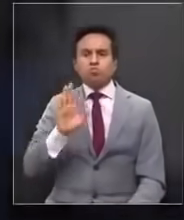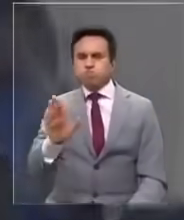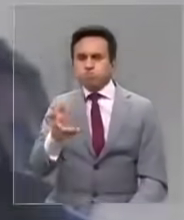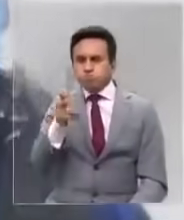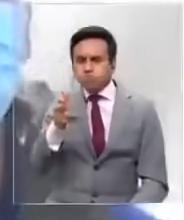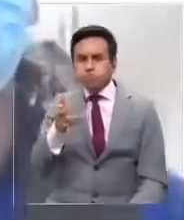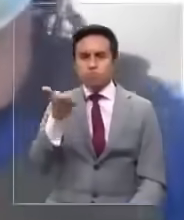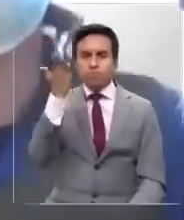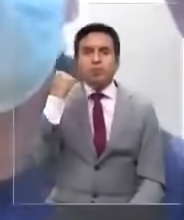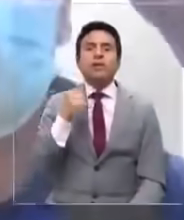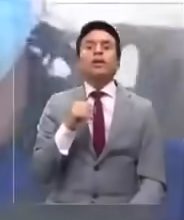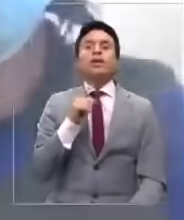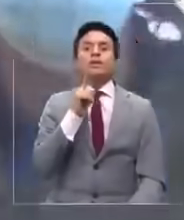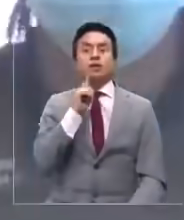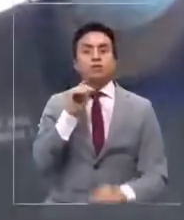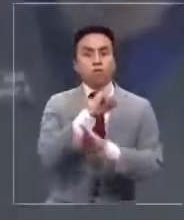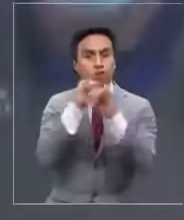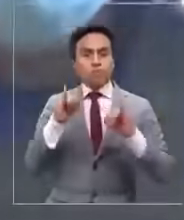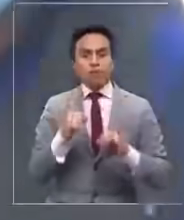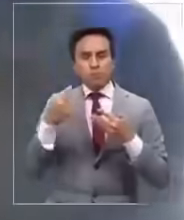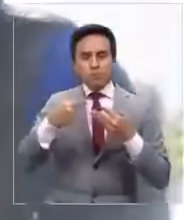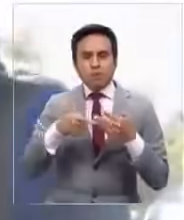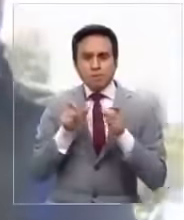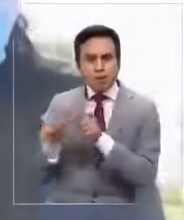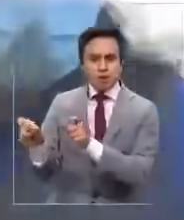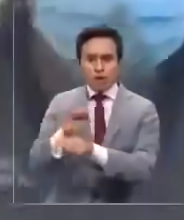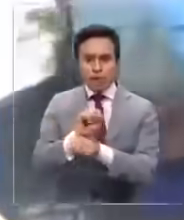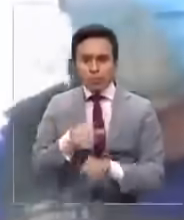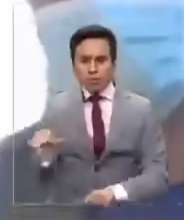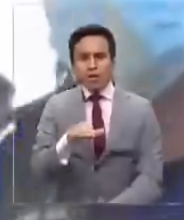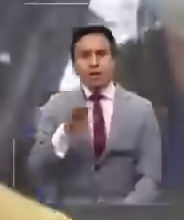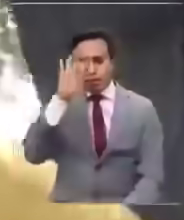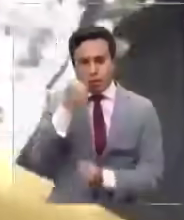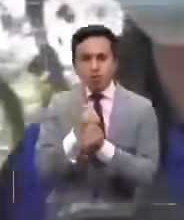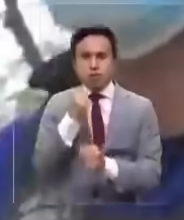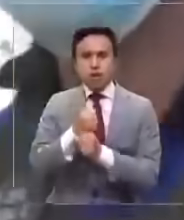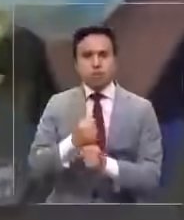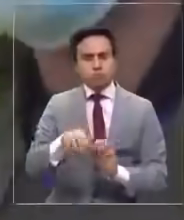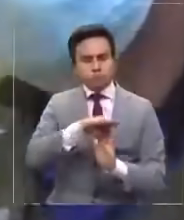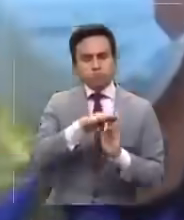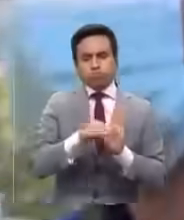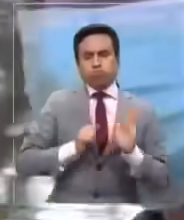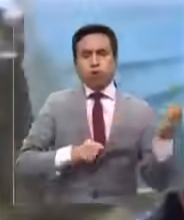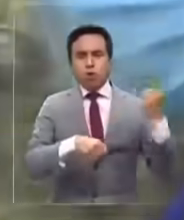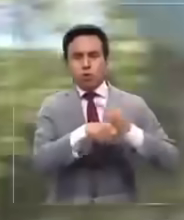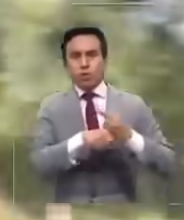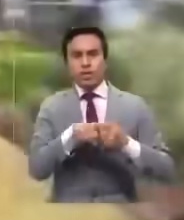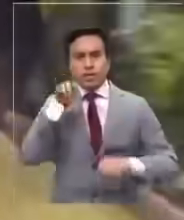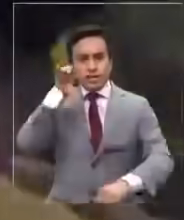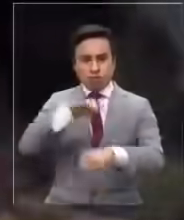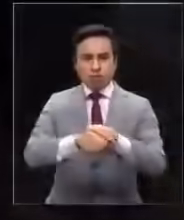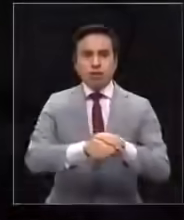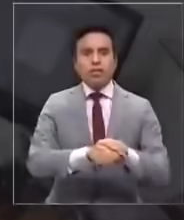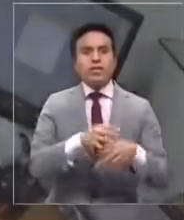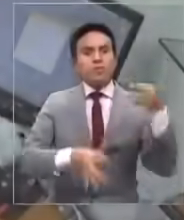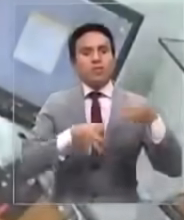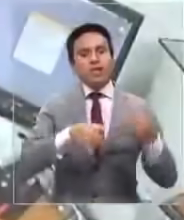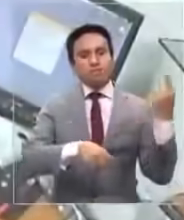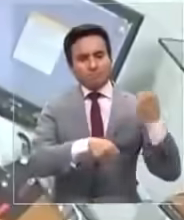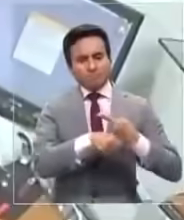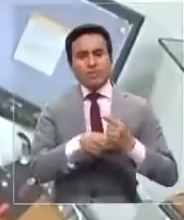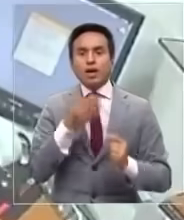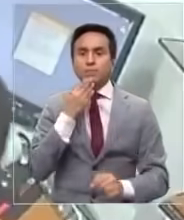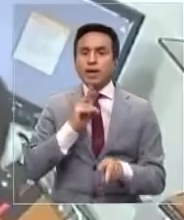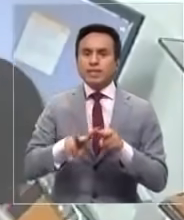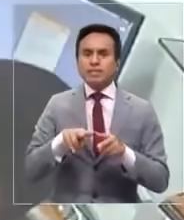intimidación. De esta forma, y gracias a estos continuos patrullajes, carabineros trabajan en dar cumplimiento a las órdenes de detención emanadas por tribunales y a la